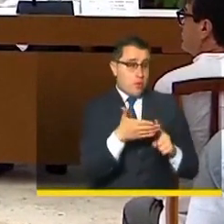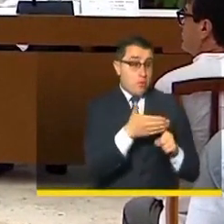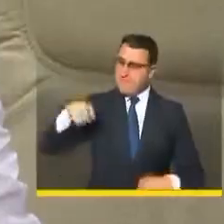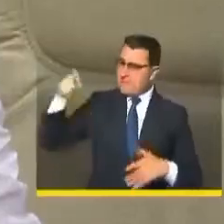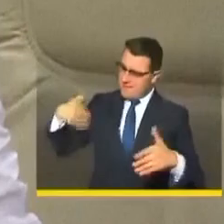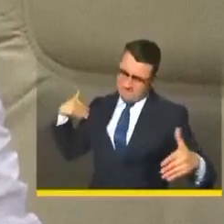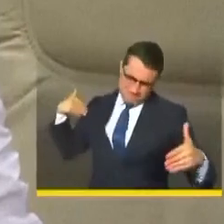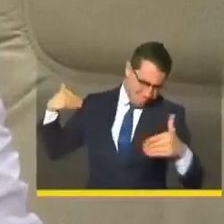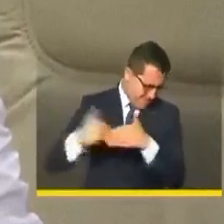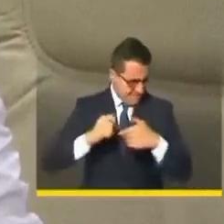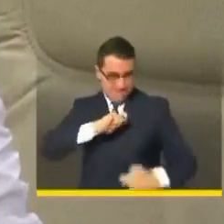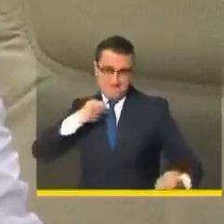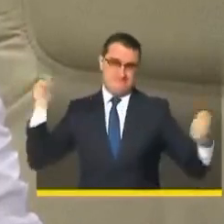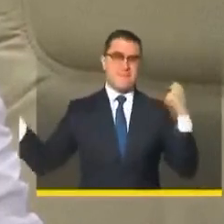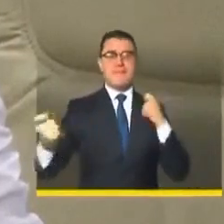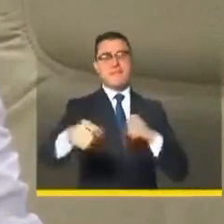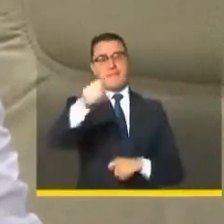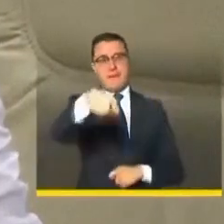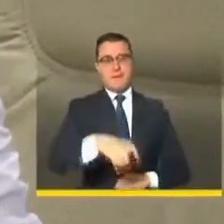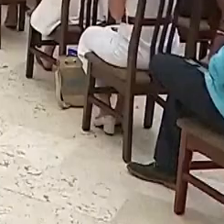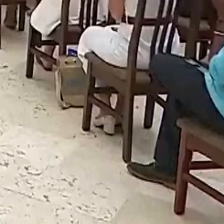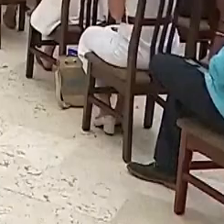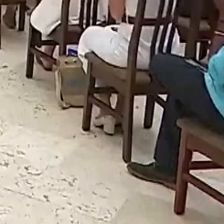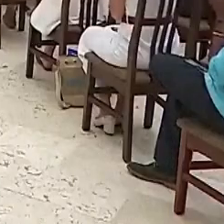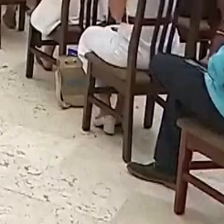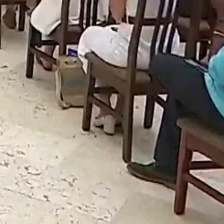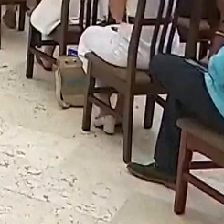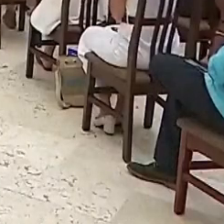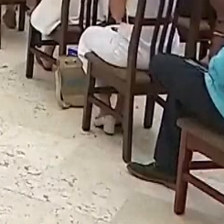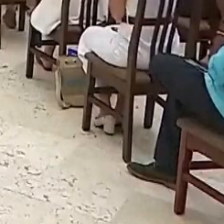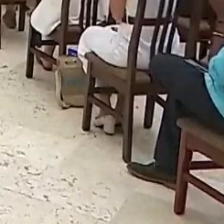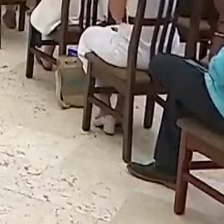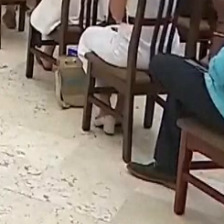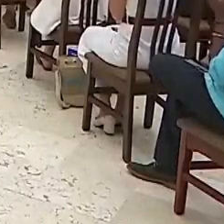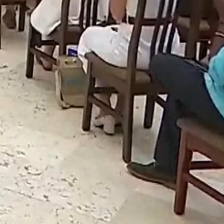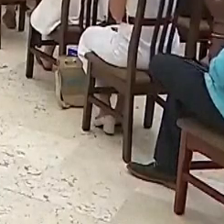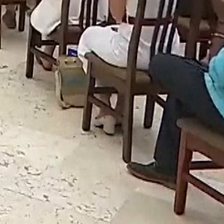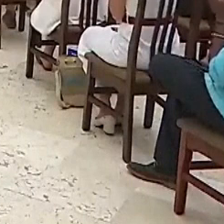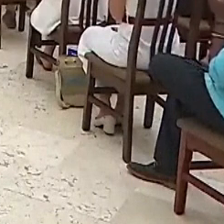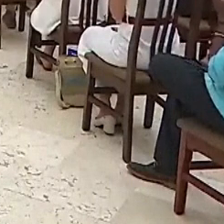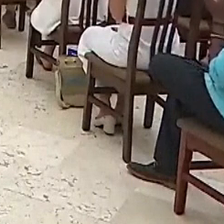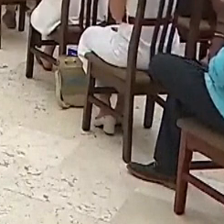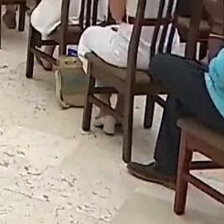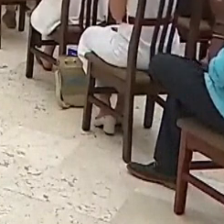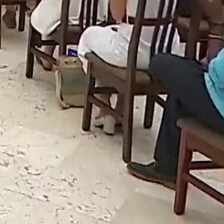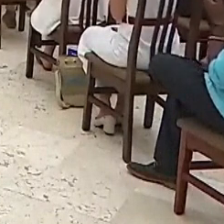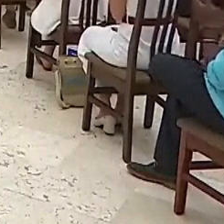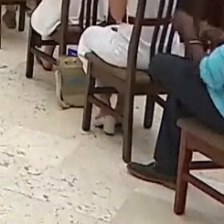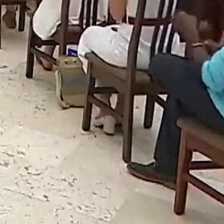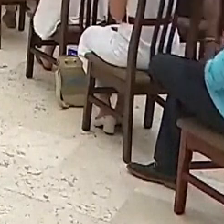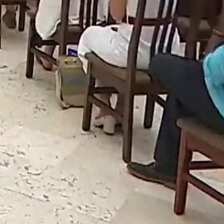1960. El alto el fuego se aplicará por fases y entrará plenamente en vigor en agosto. Durará en principio 180 días. Se